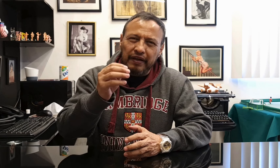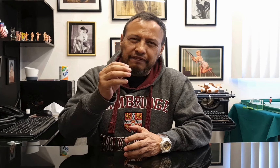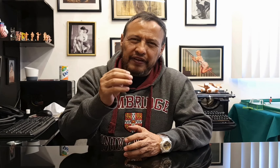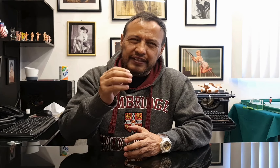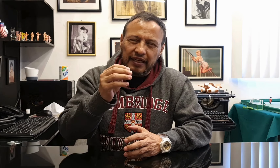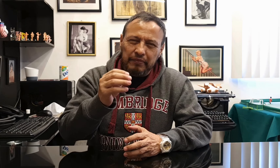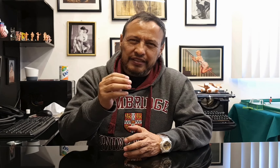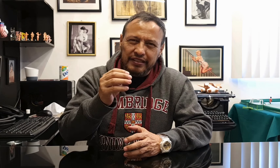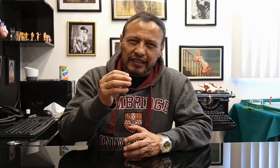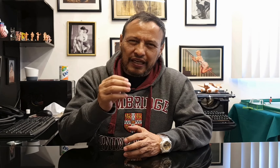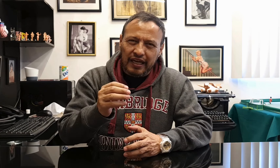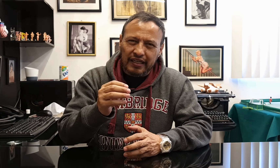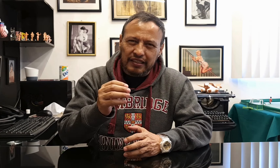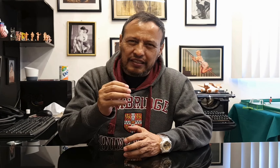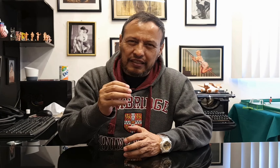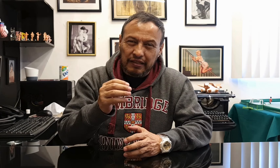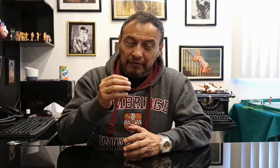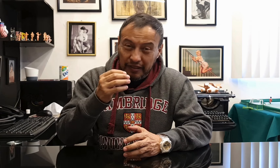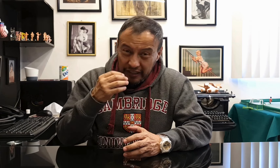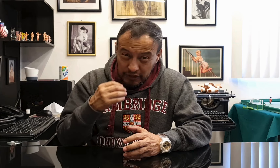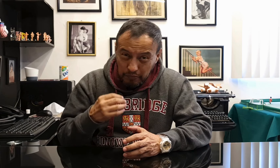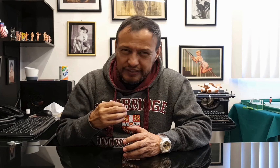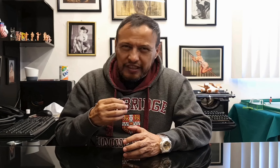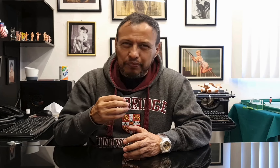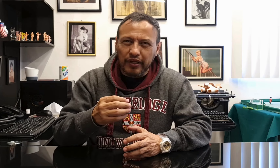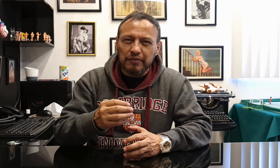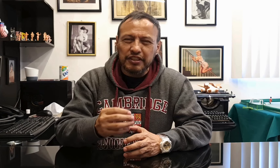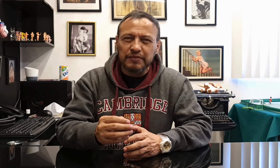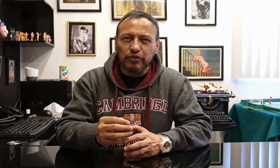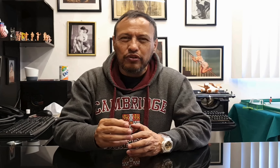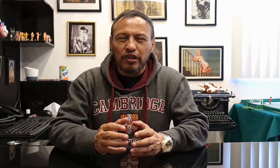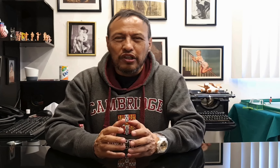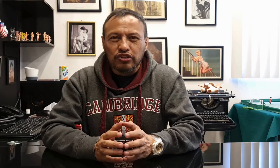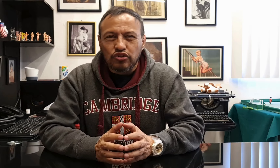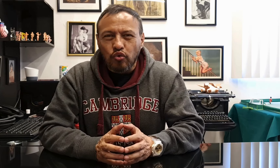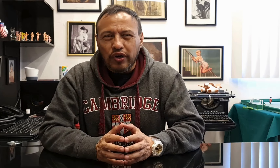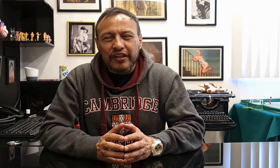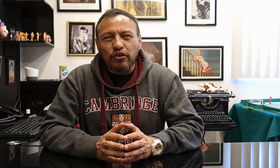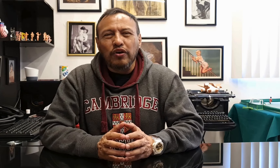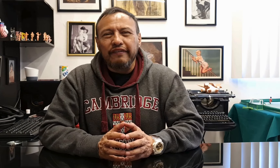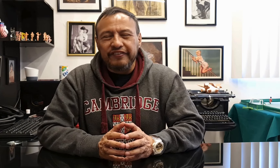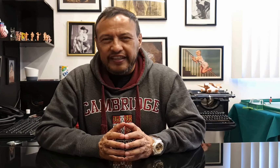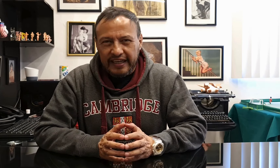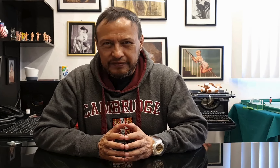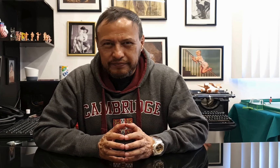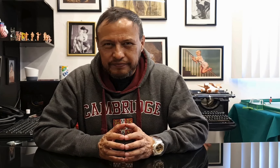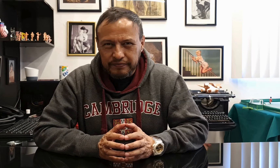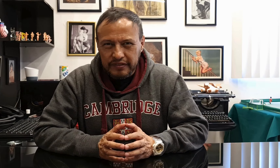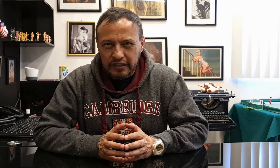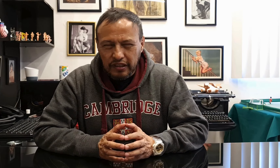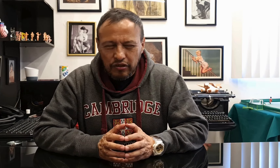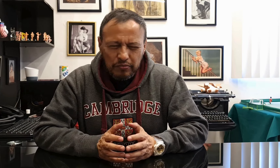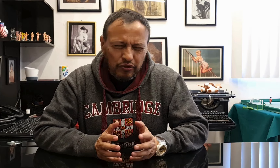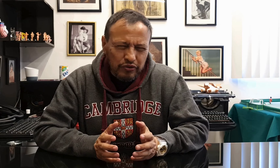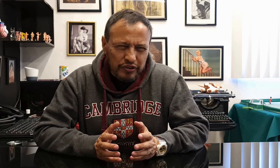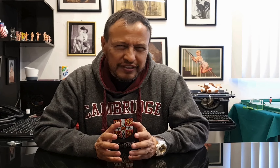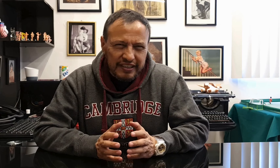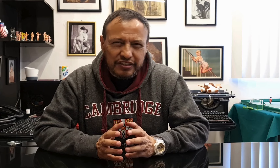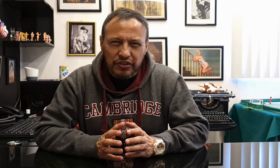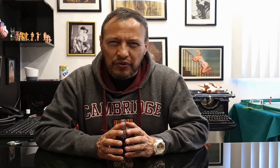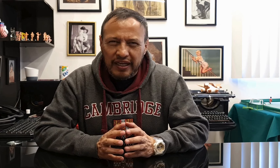Queda perfectamente clara, expuesta por él mismo, su radiografía.